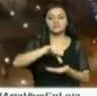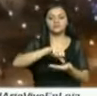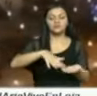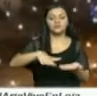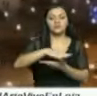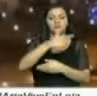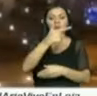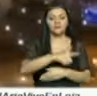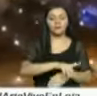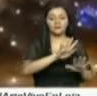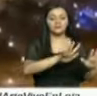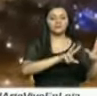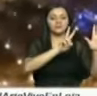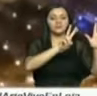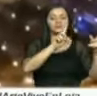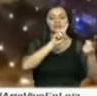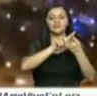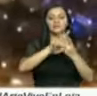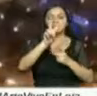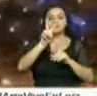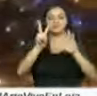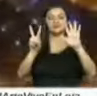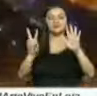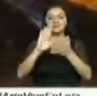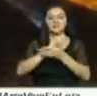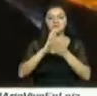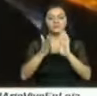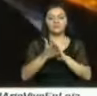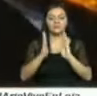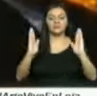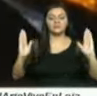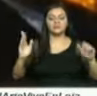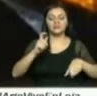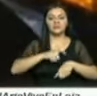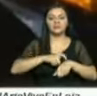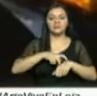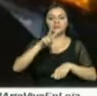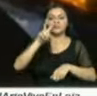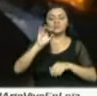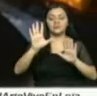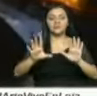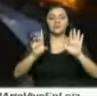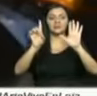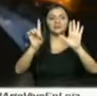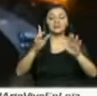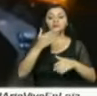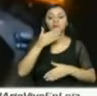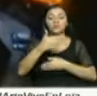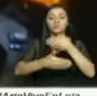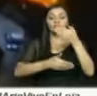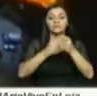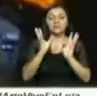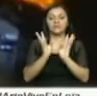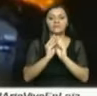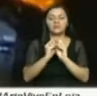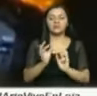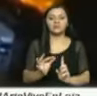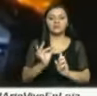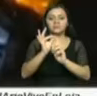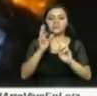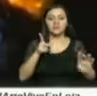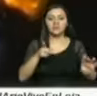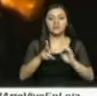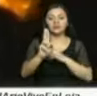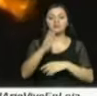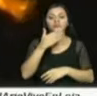del 17 al 27 de noviembre del 2016 y servirá como evento inaugural, hemos